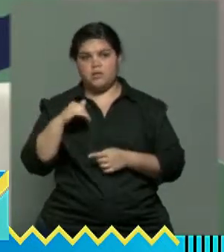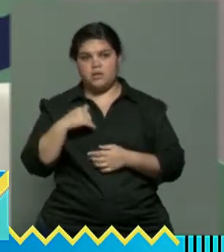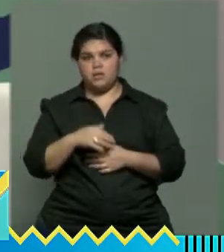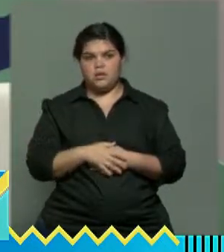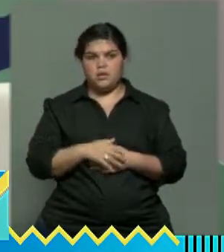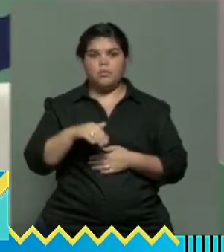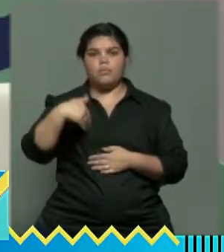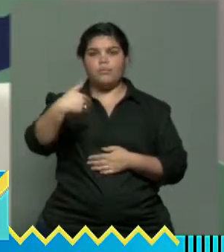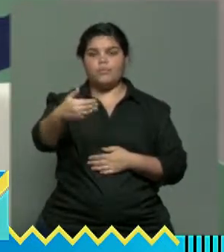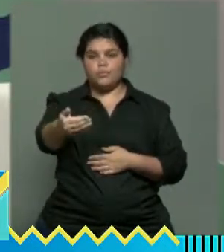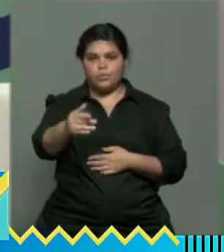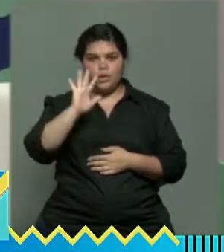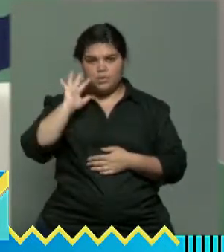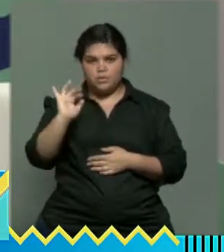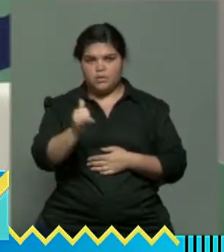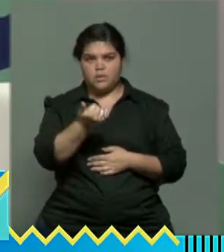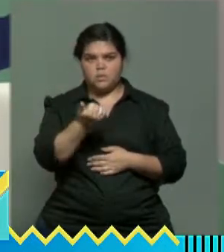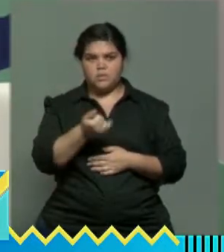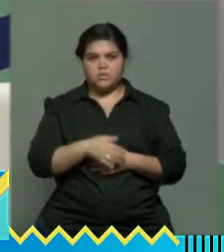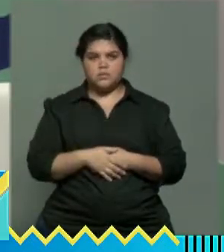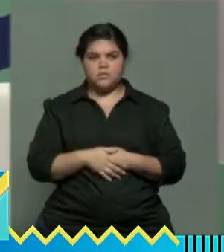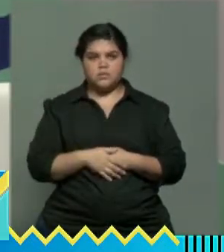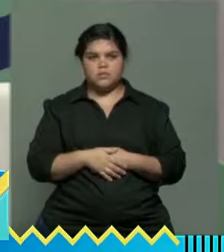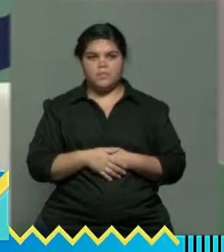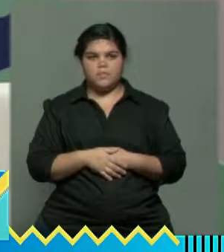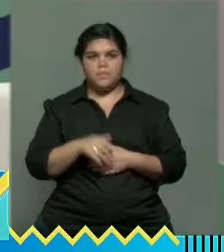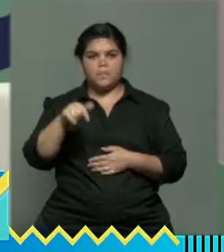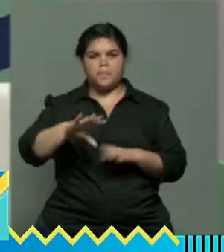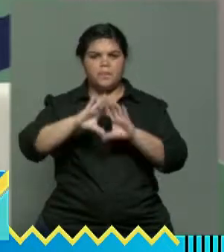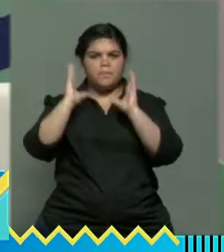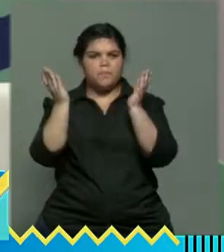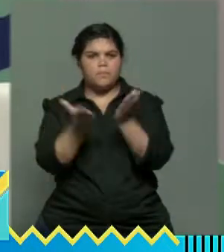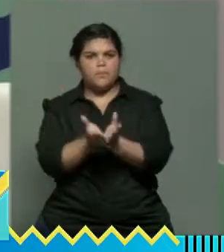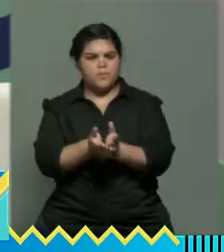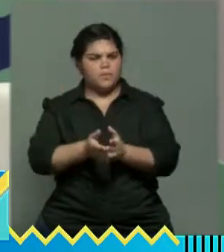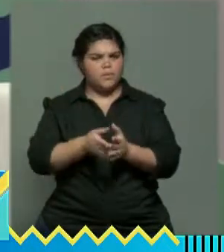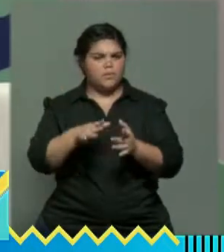va a ver en las próximas décadas, digamos, ¿no? Por eso en el mundo se está cuestionando fuertemente este tema.